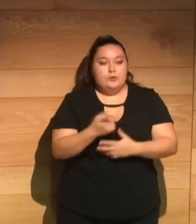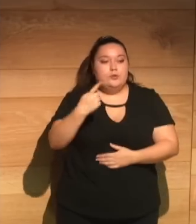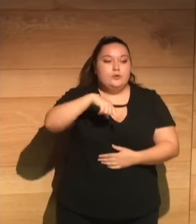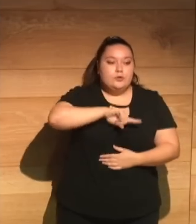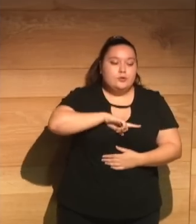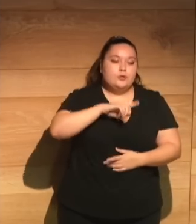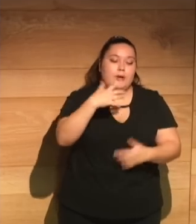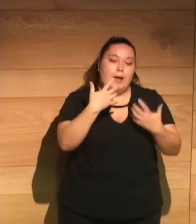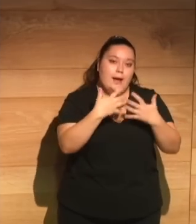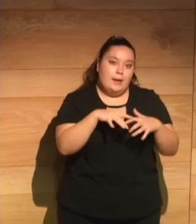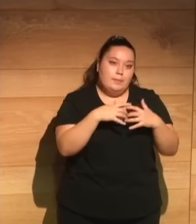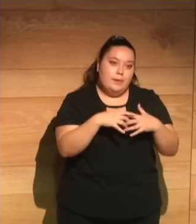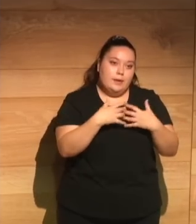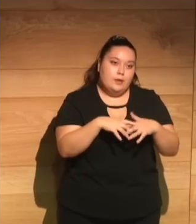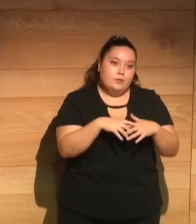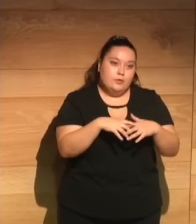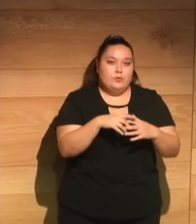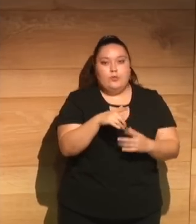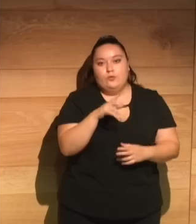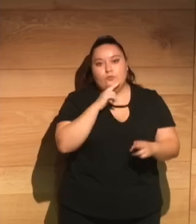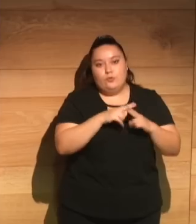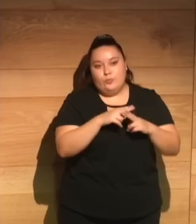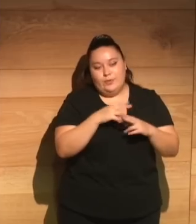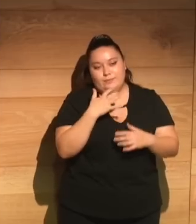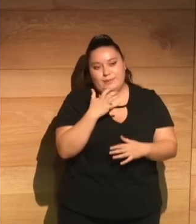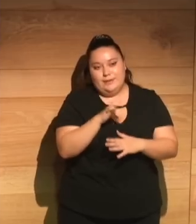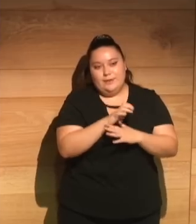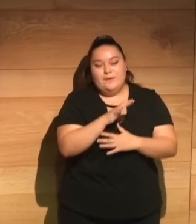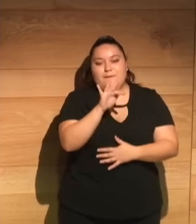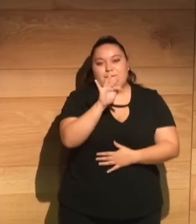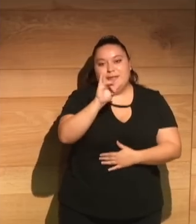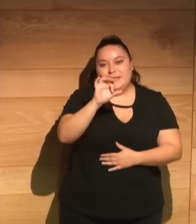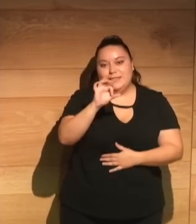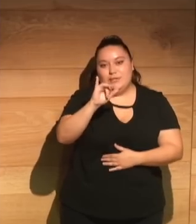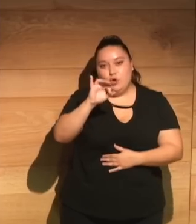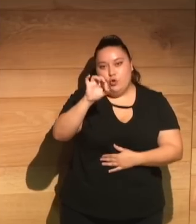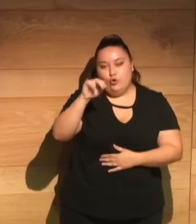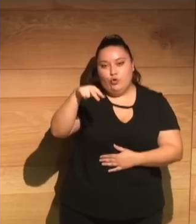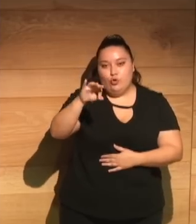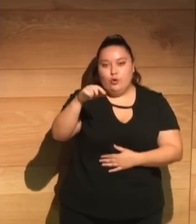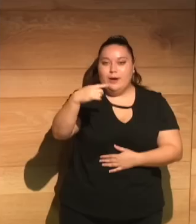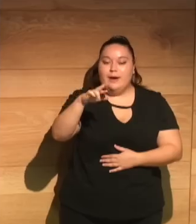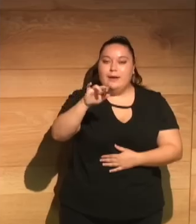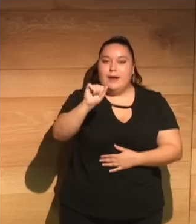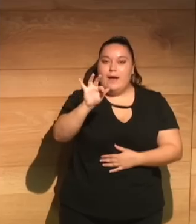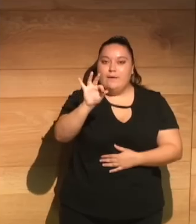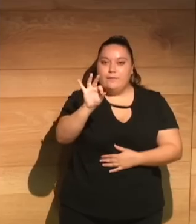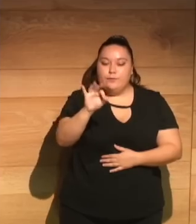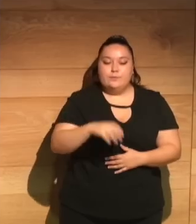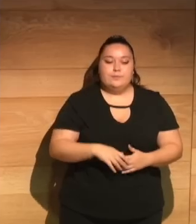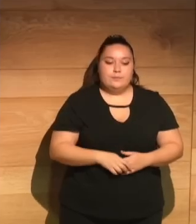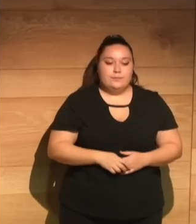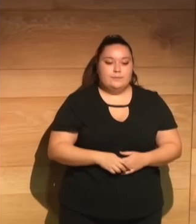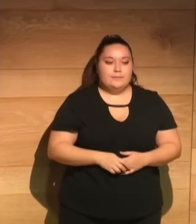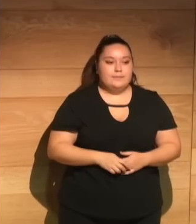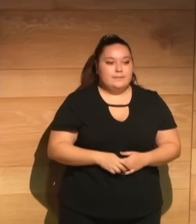un aparato que tiene un nombre gracioso, que es el fisionotrazo. Que está bien, que suena fisionotrazo, como... Fisionotrazo, me vuelve loco.